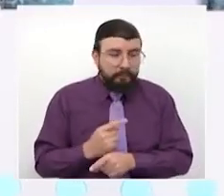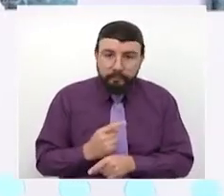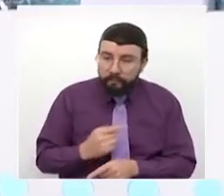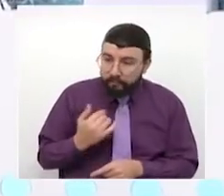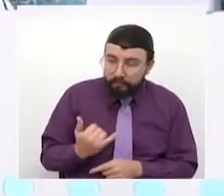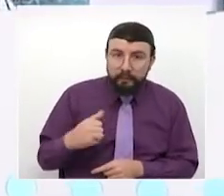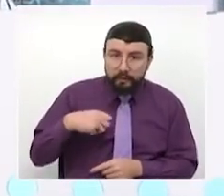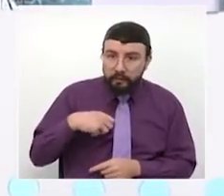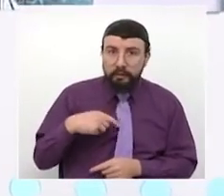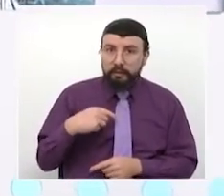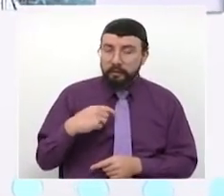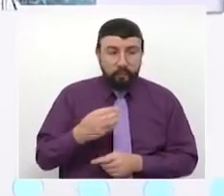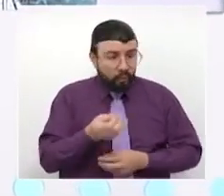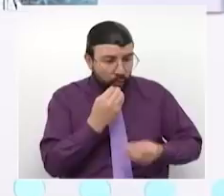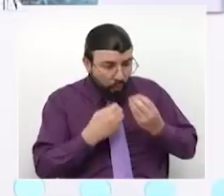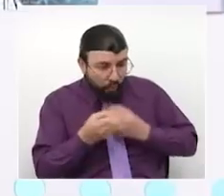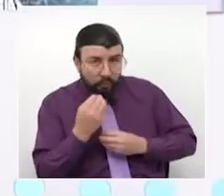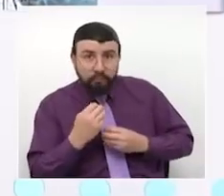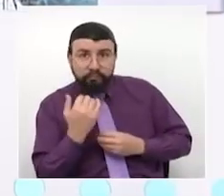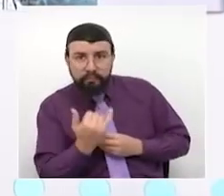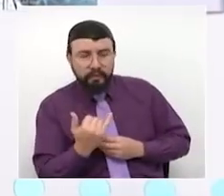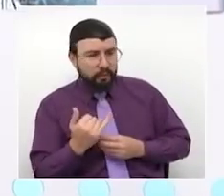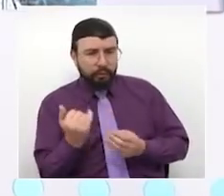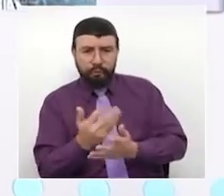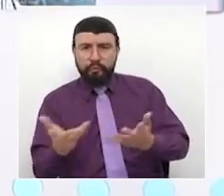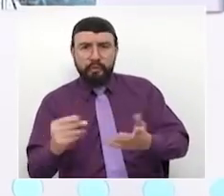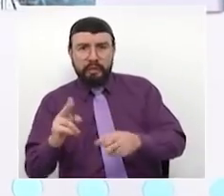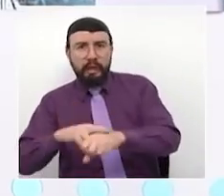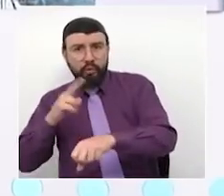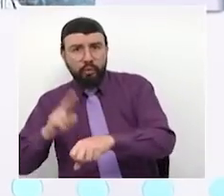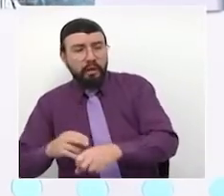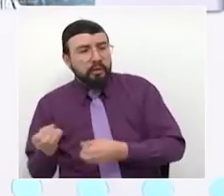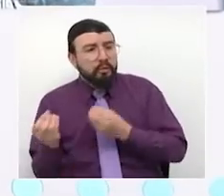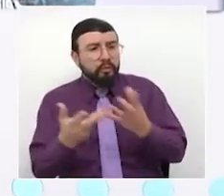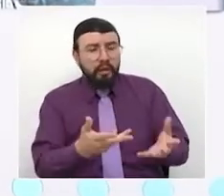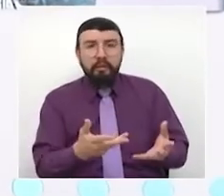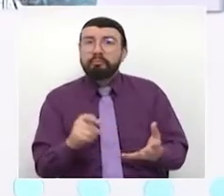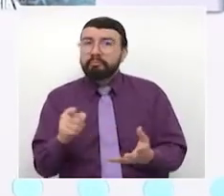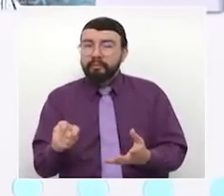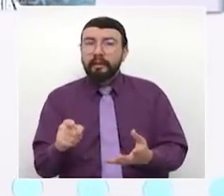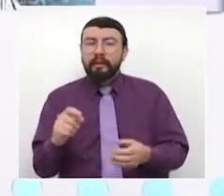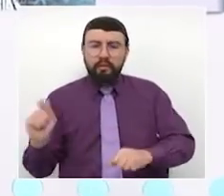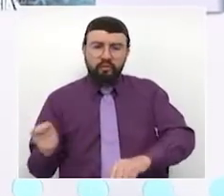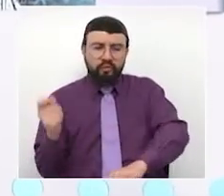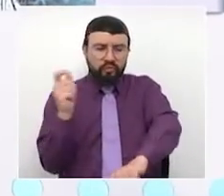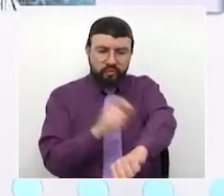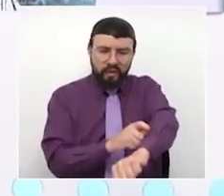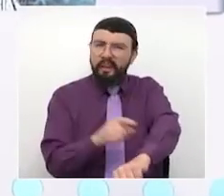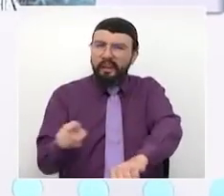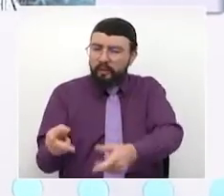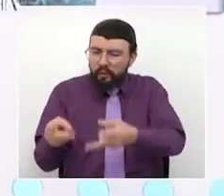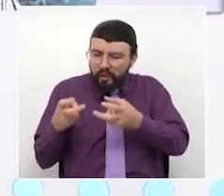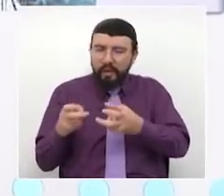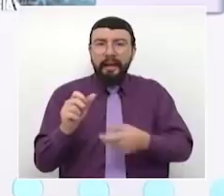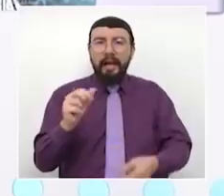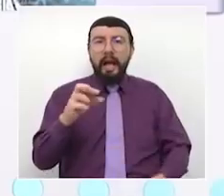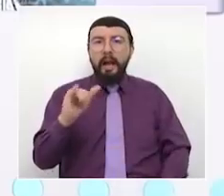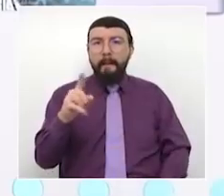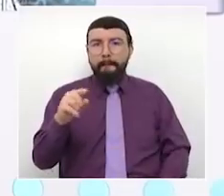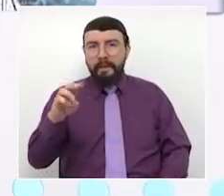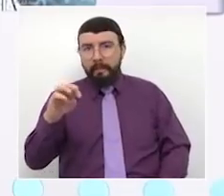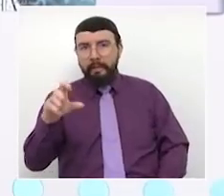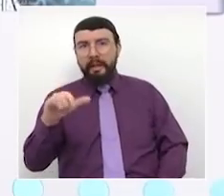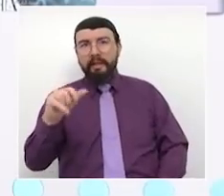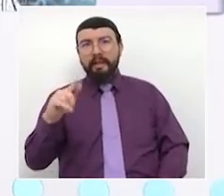sustitutos nutricionales que son productos naturales que nosotros utilizamos como un derivado de la abeja, que es el apis mellífica, el árnica montana, que es de